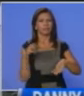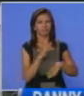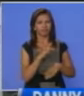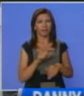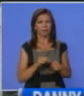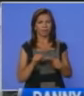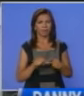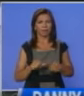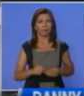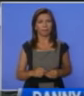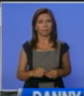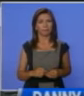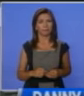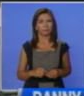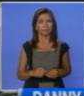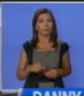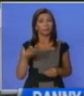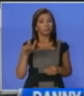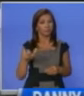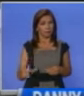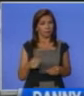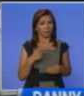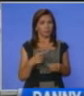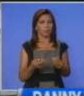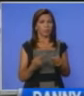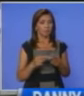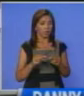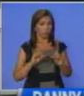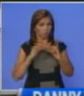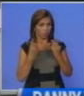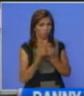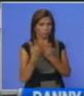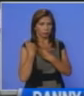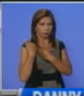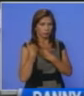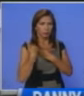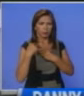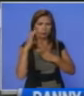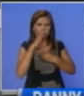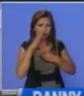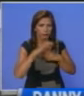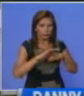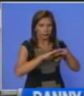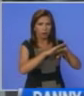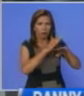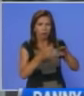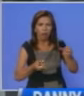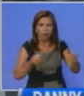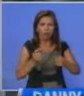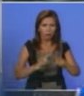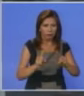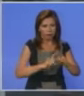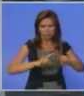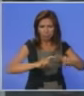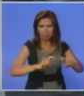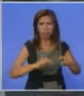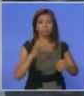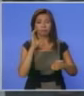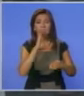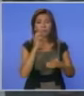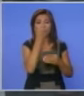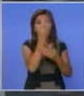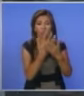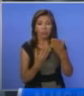practique una inspección de los vehículos y determinar si existen también indicios biológicos de sangre. Todos tienen antecedentes,